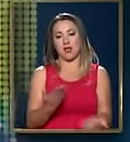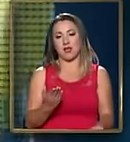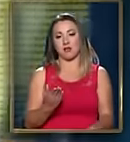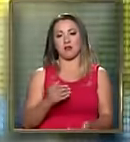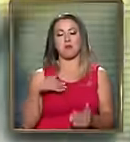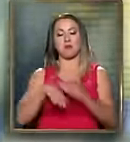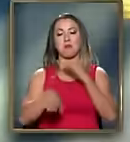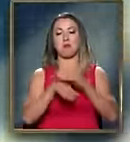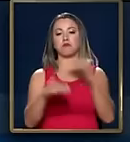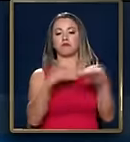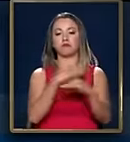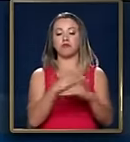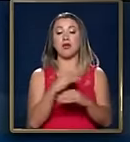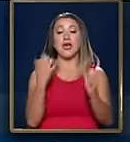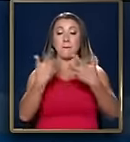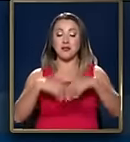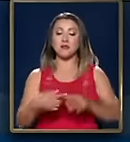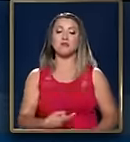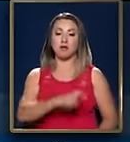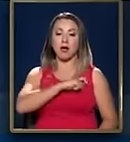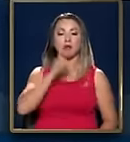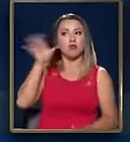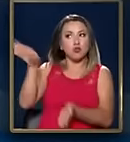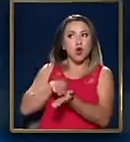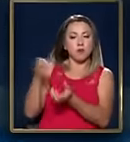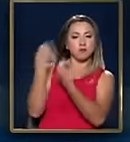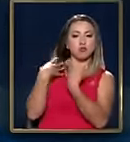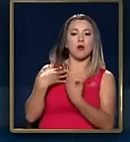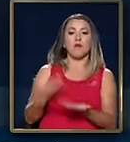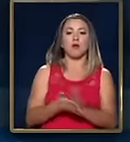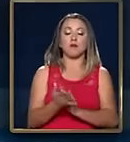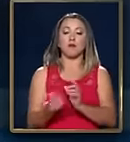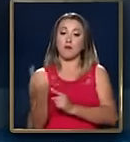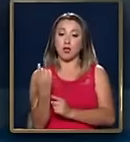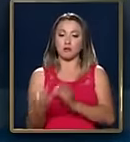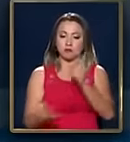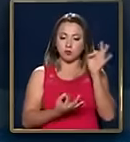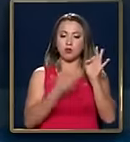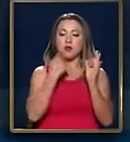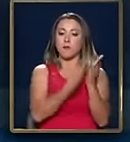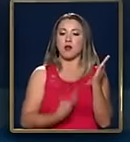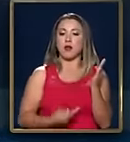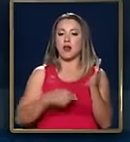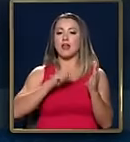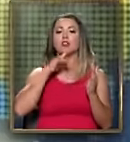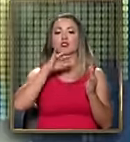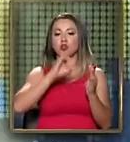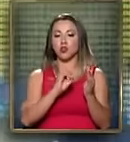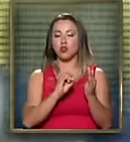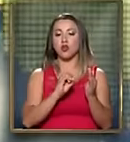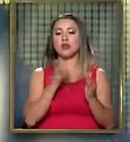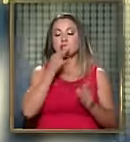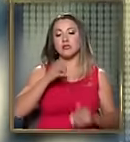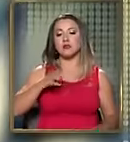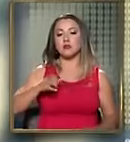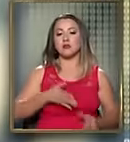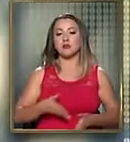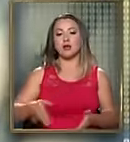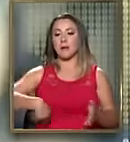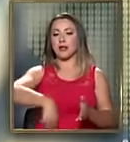son empresas españolas, te inculca la cultura hispana. Cuando me llegó la cuenta el TAC, venía con un poema Antonio Machado que decía: caminante no hay